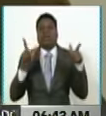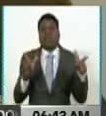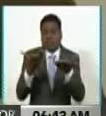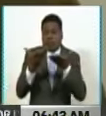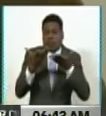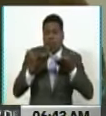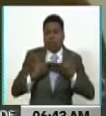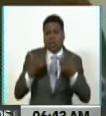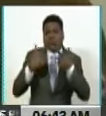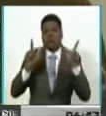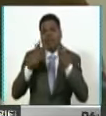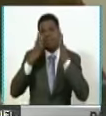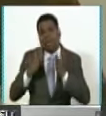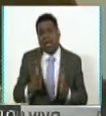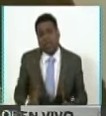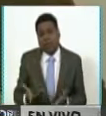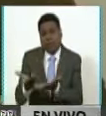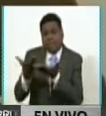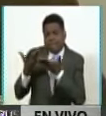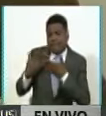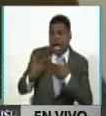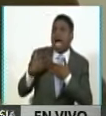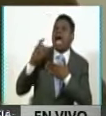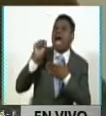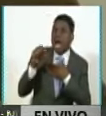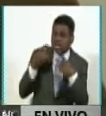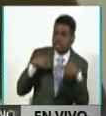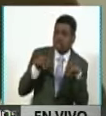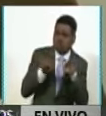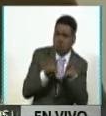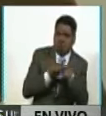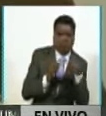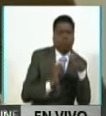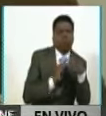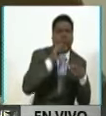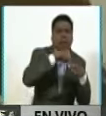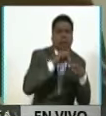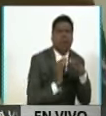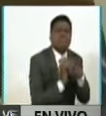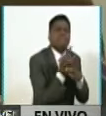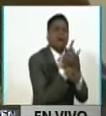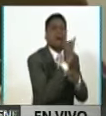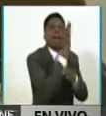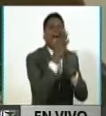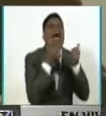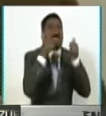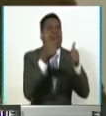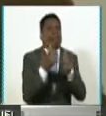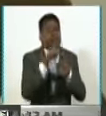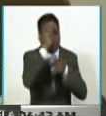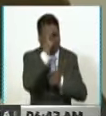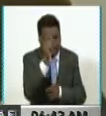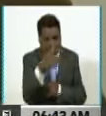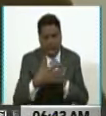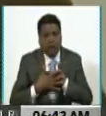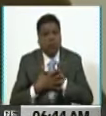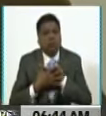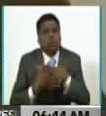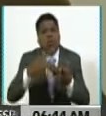hoy, a los 200 años del nacimiento de Zamora, el pueblo le rinde culto, le rinde homenaje con honores